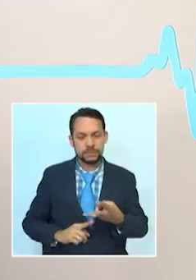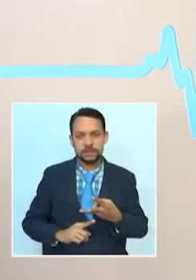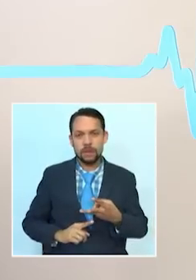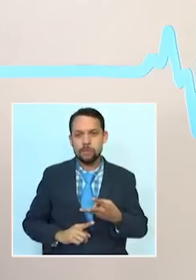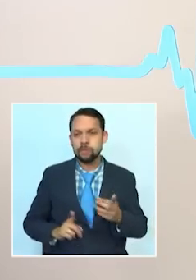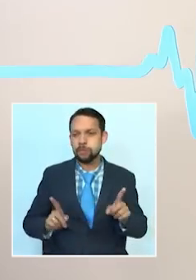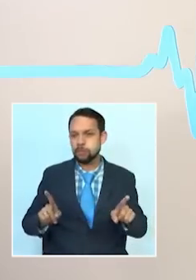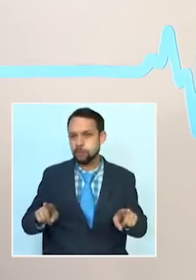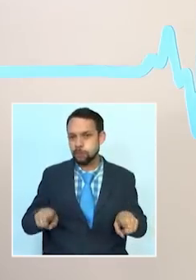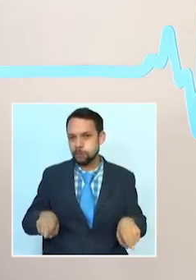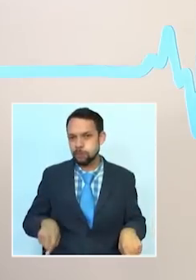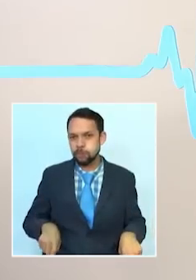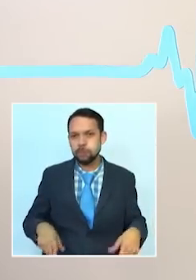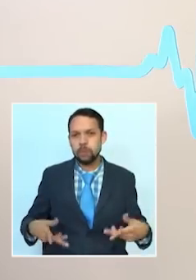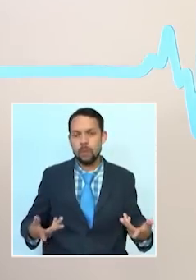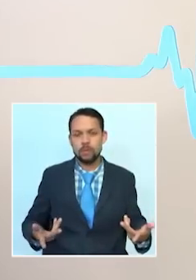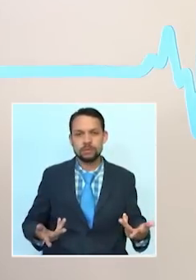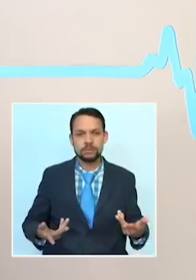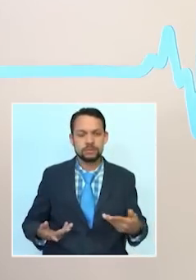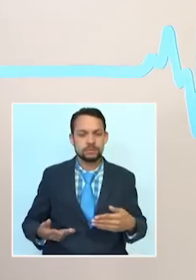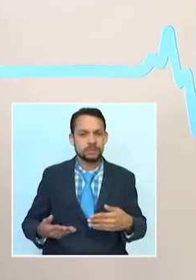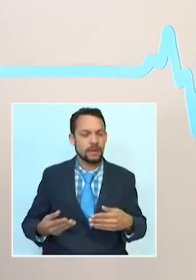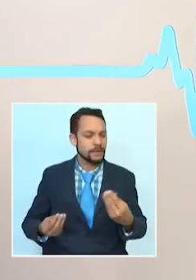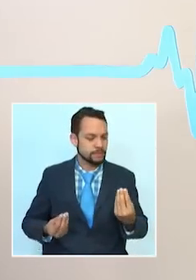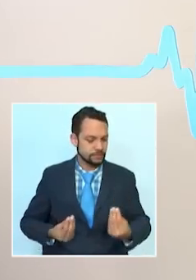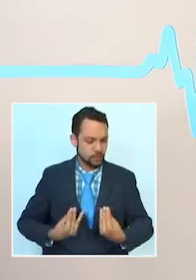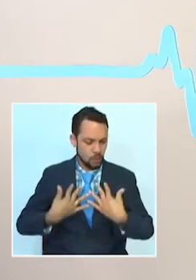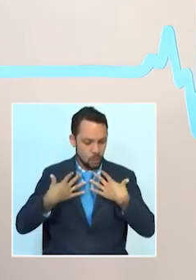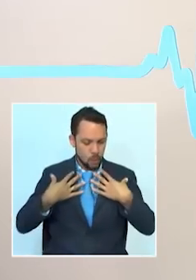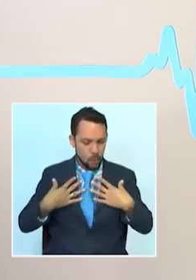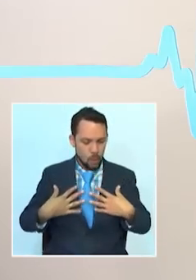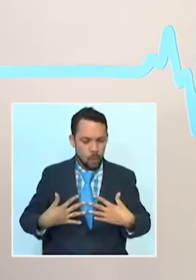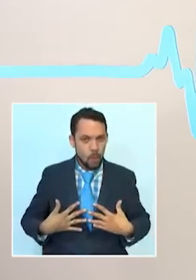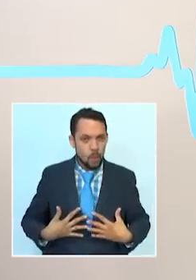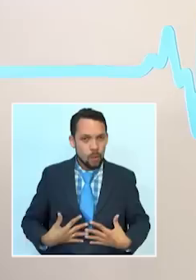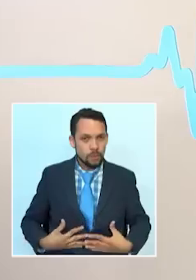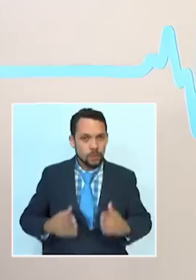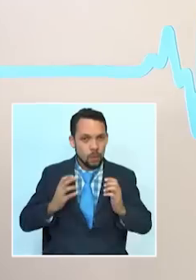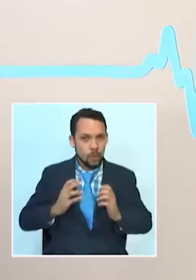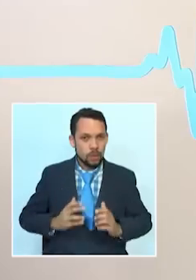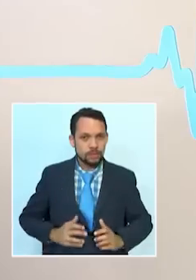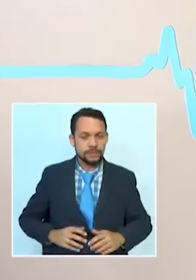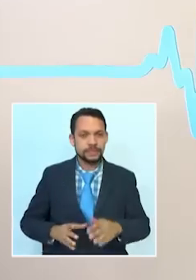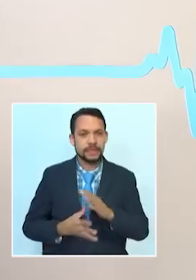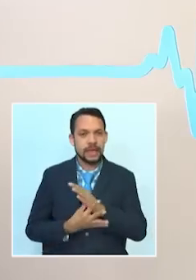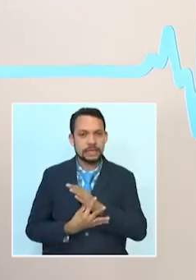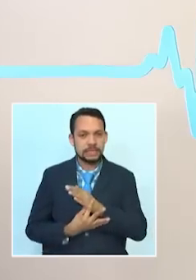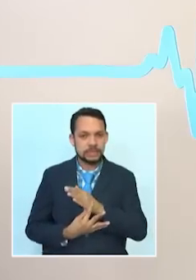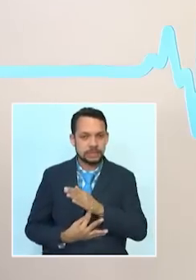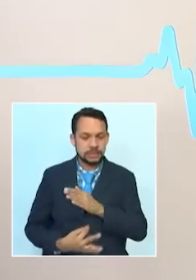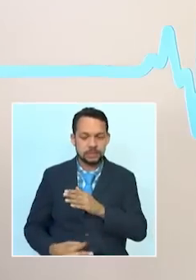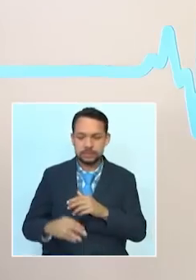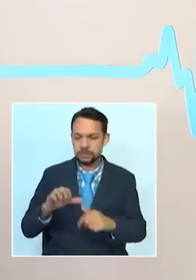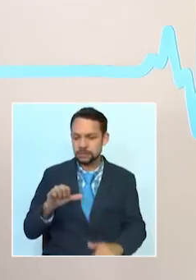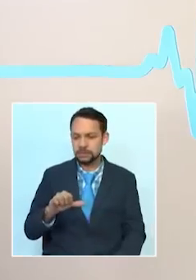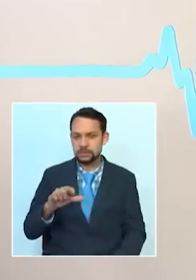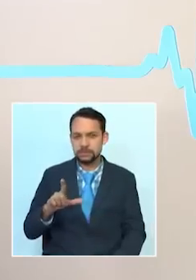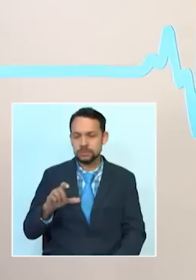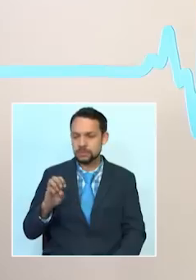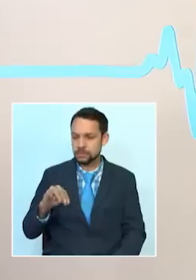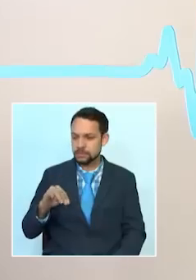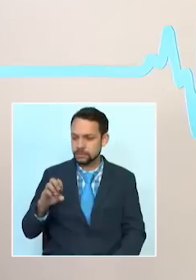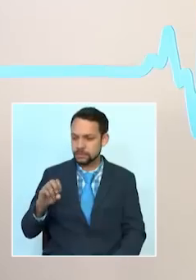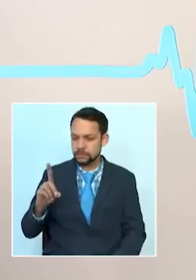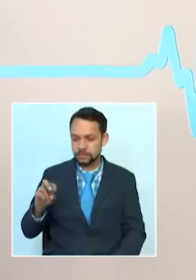humectar muy bien su cuerpo con qué lo puede humectar usted con aceite de almendra lo puede hacer con aceite de coco lo